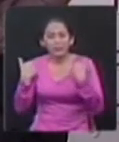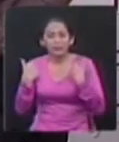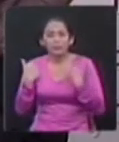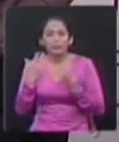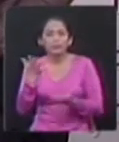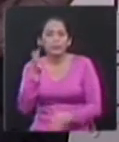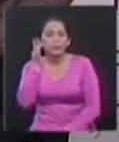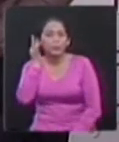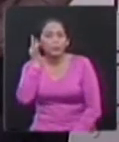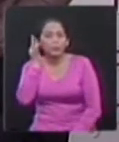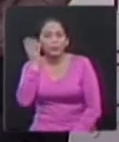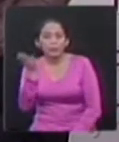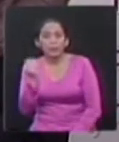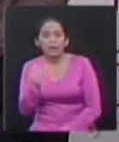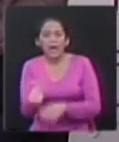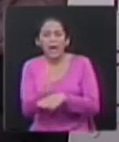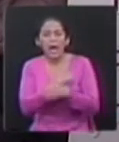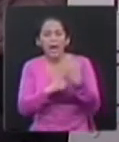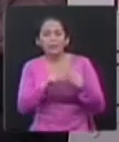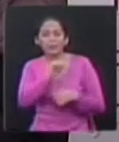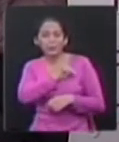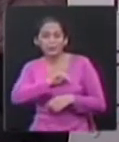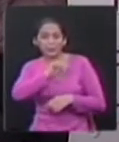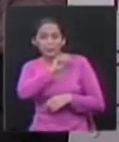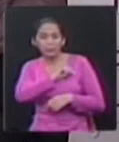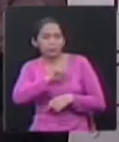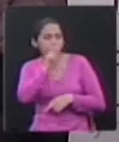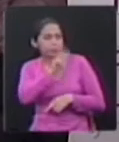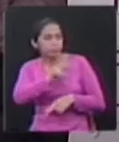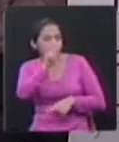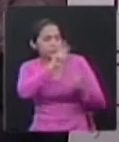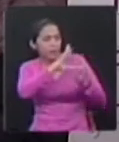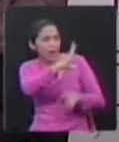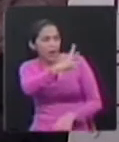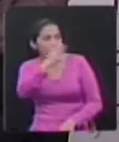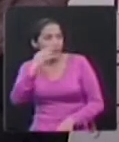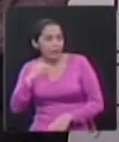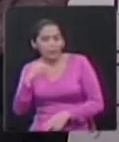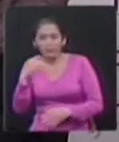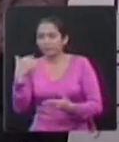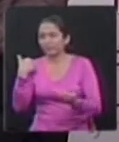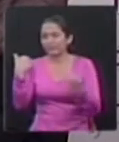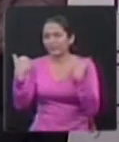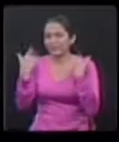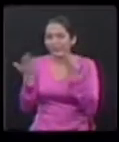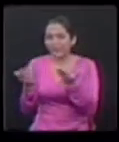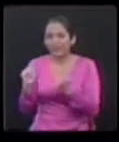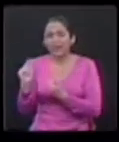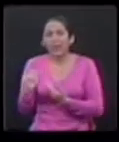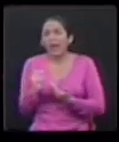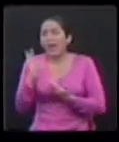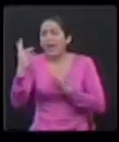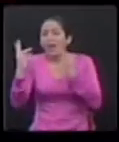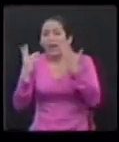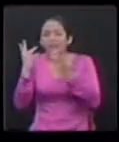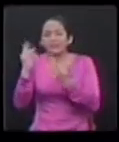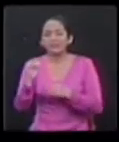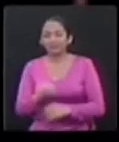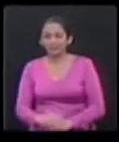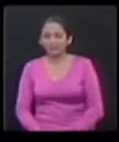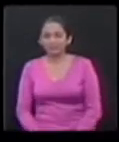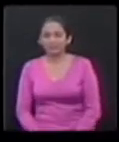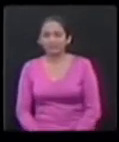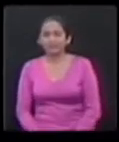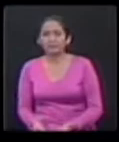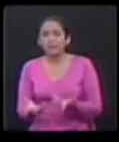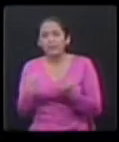Dama de las Camelias de Alejandro Dumas, hijo, una novela clásica que ha sido llevada a distintos géneros artísticos,